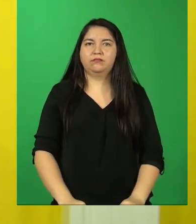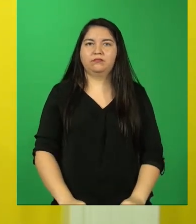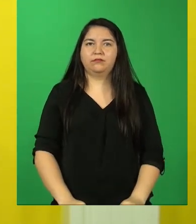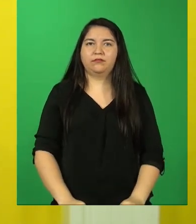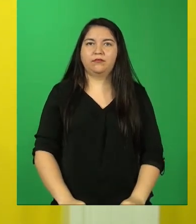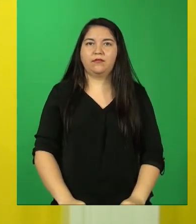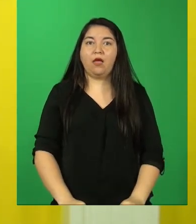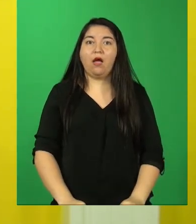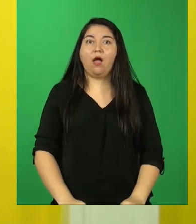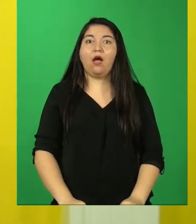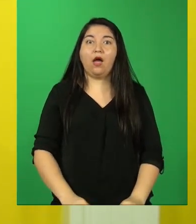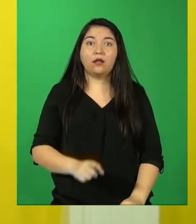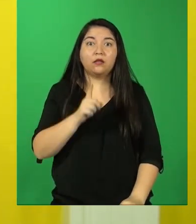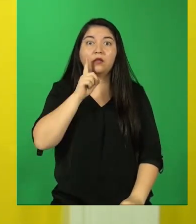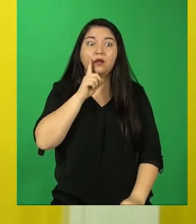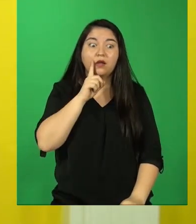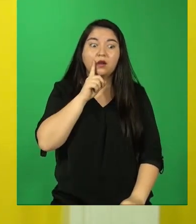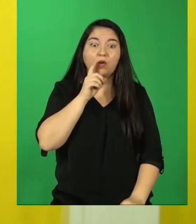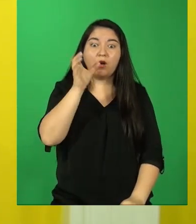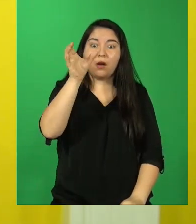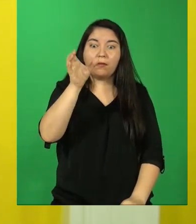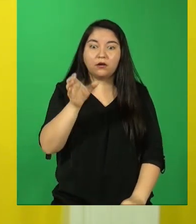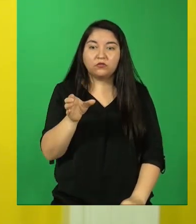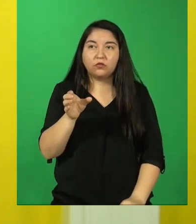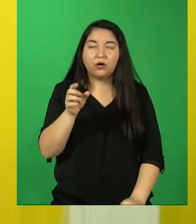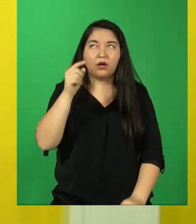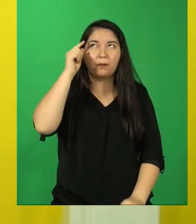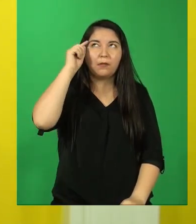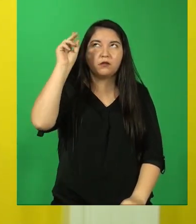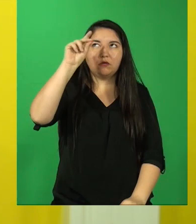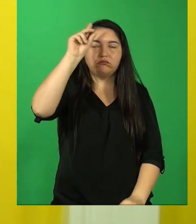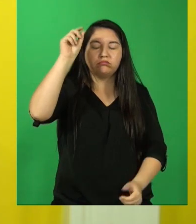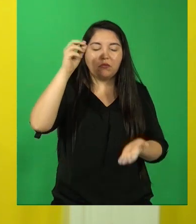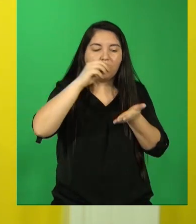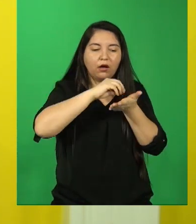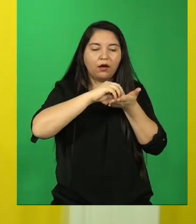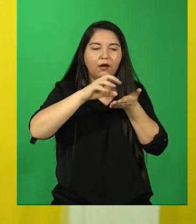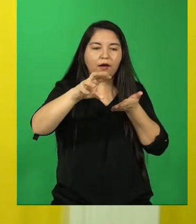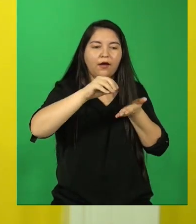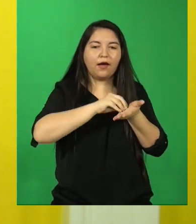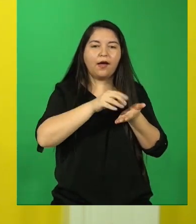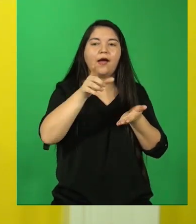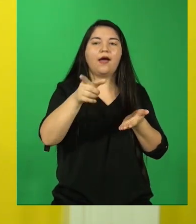Tiene un autor. Sí, tiene un autor conocido.